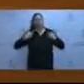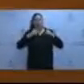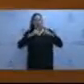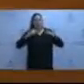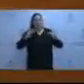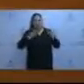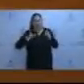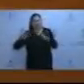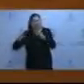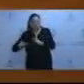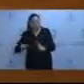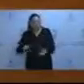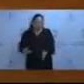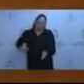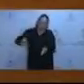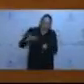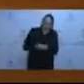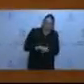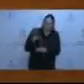lo que sería